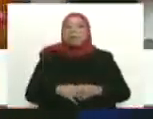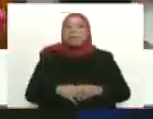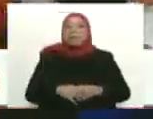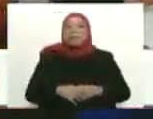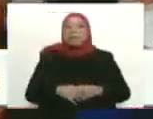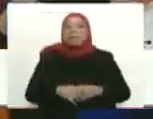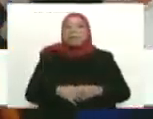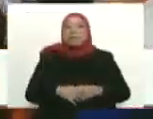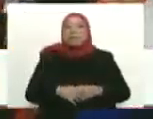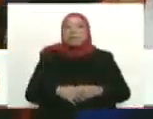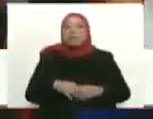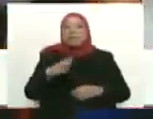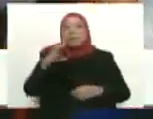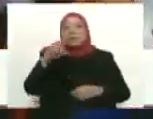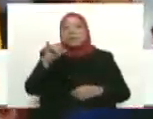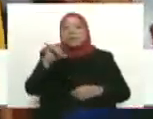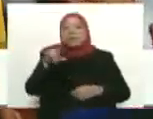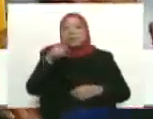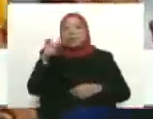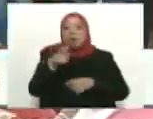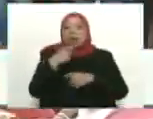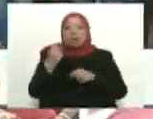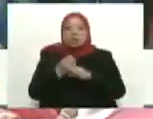Cecilia García.